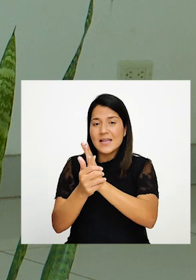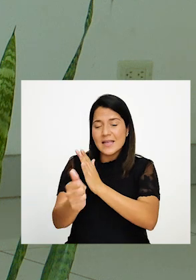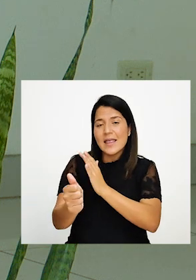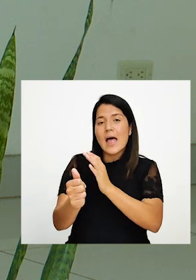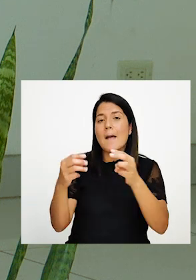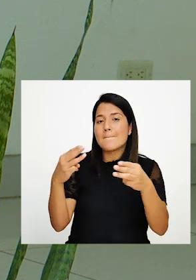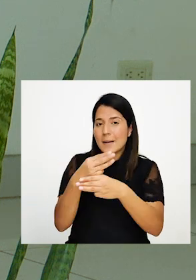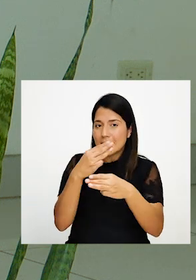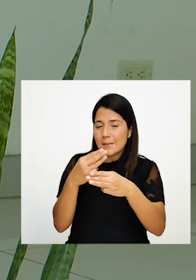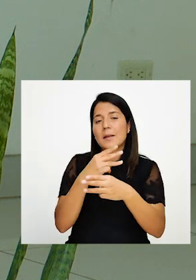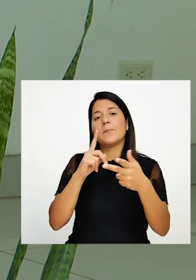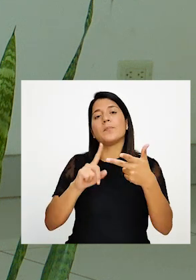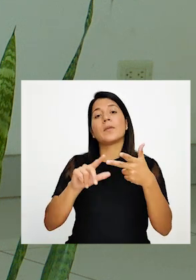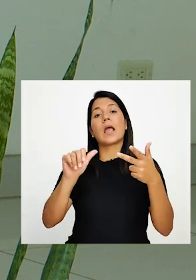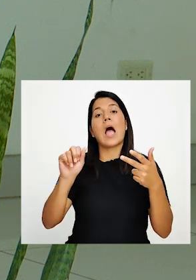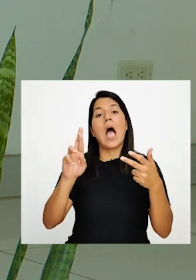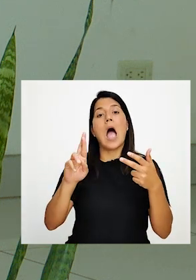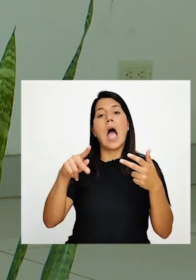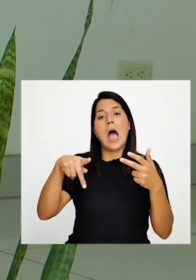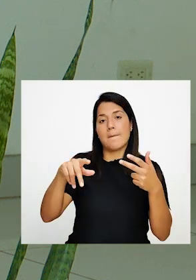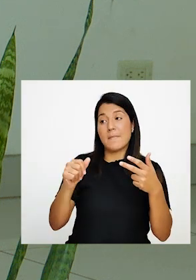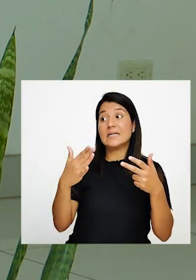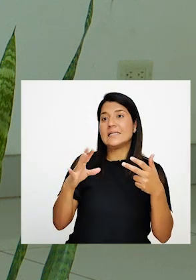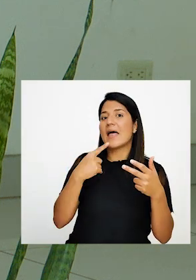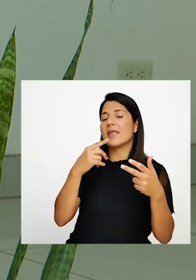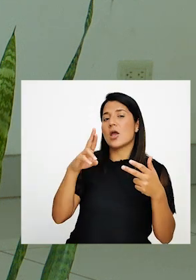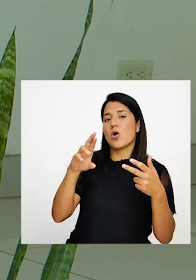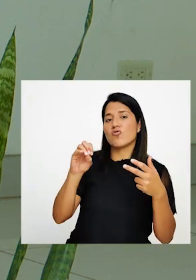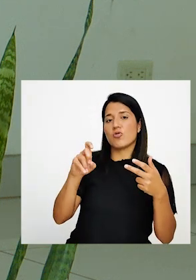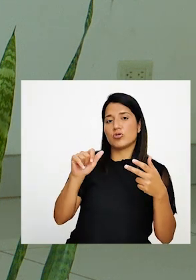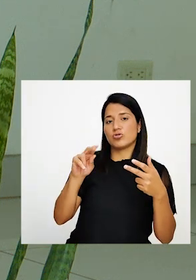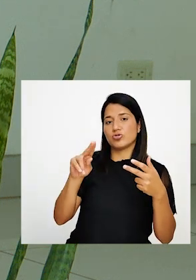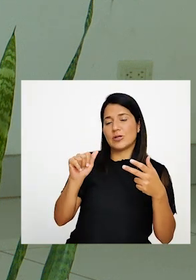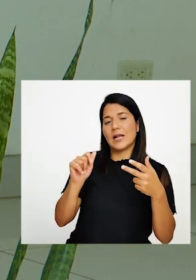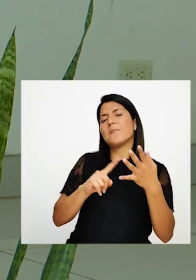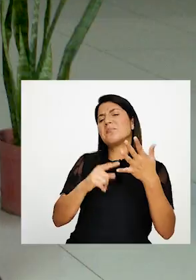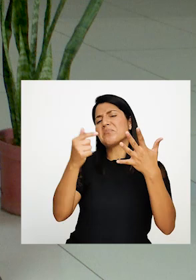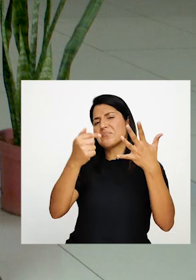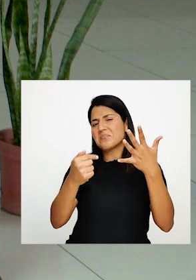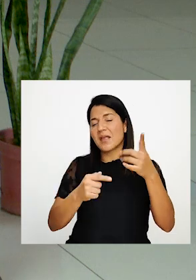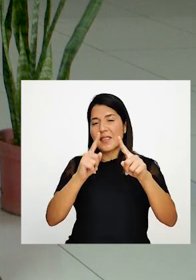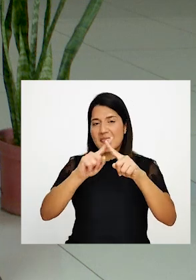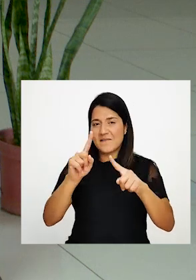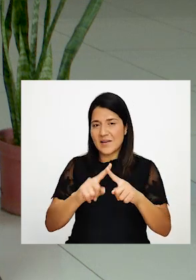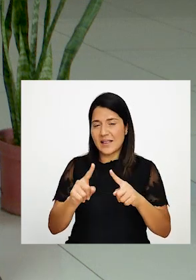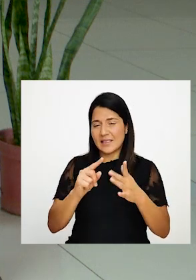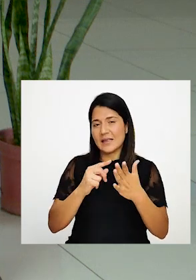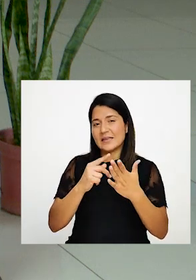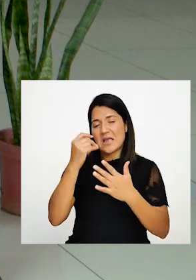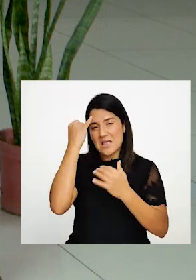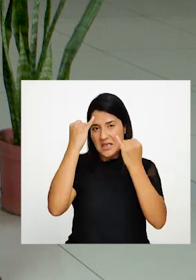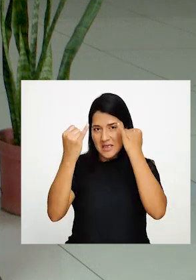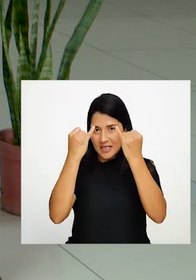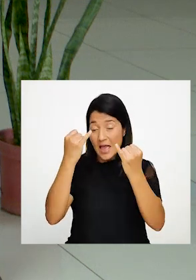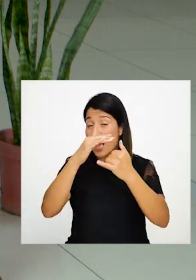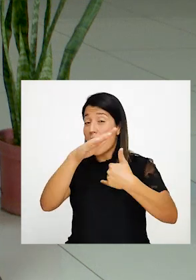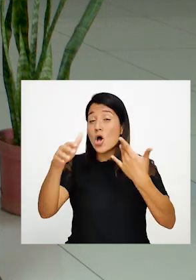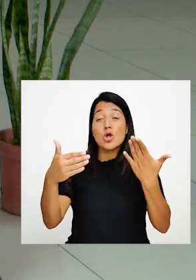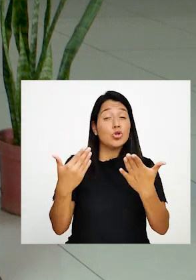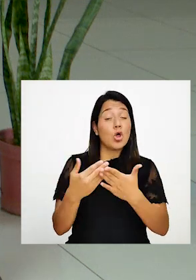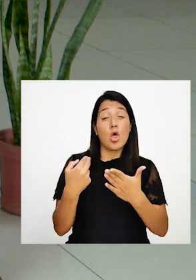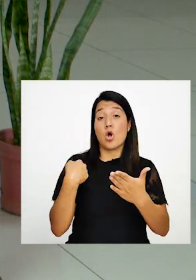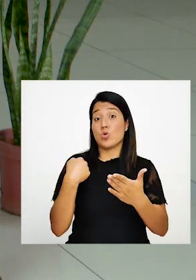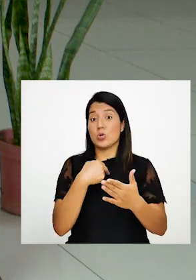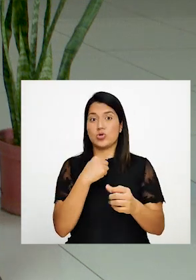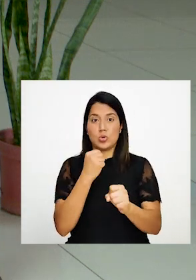ARPA, que bien lo mencionaba Roxana, y varias otras iniciativas que tenemos. Todos nuestros recursos, todo lo que nosotros hacemos